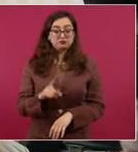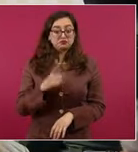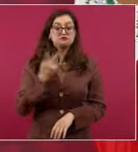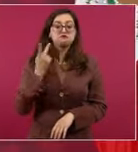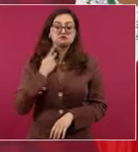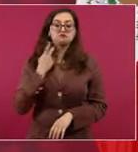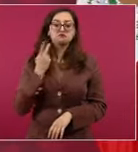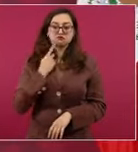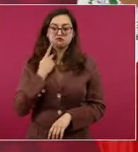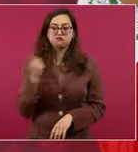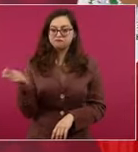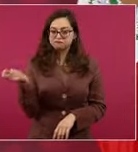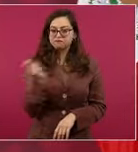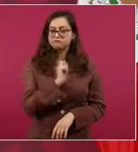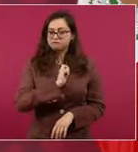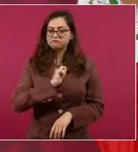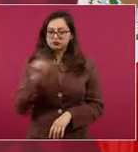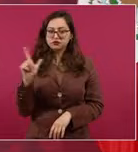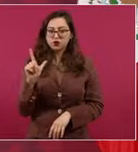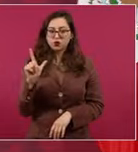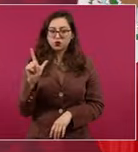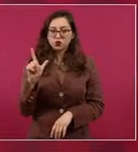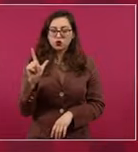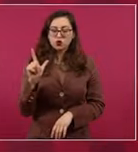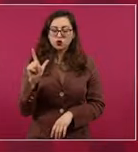político profesional,